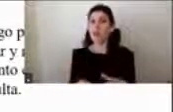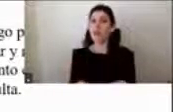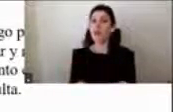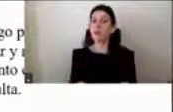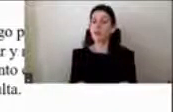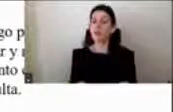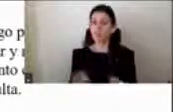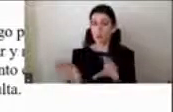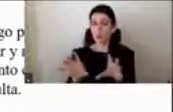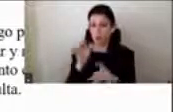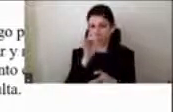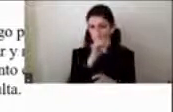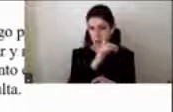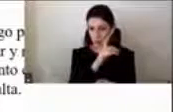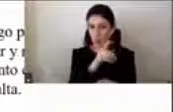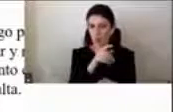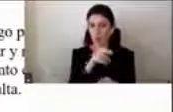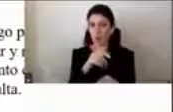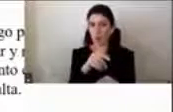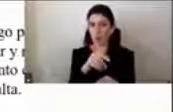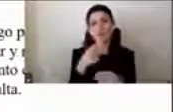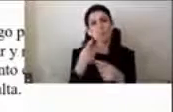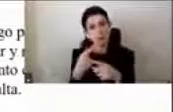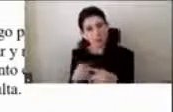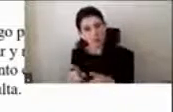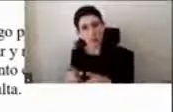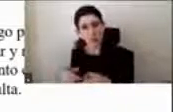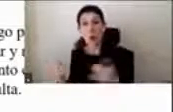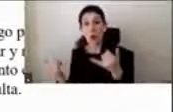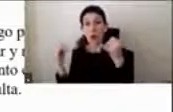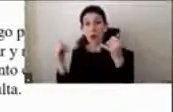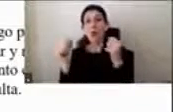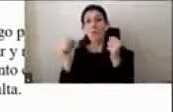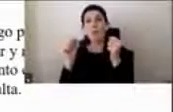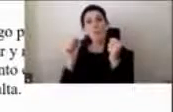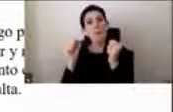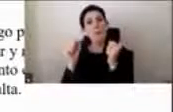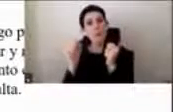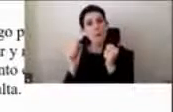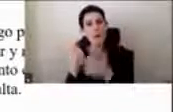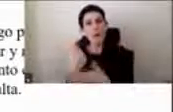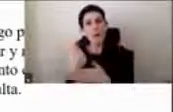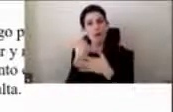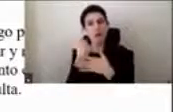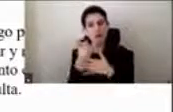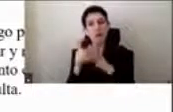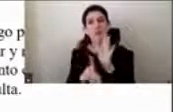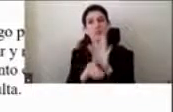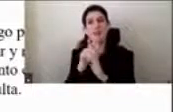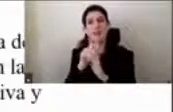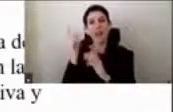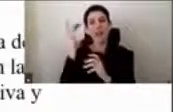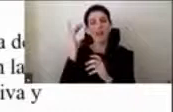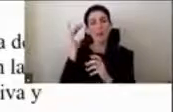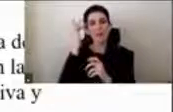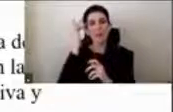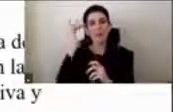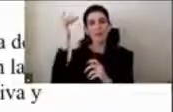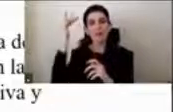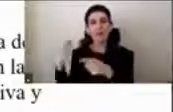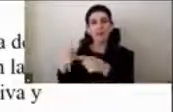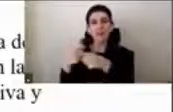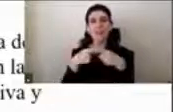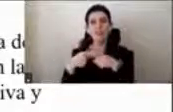Viven hablaban acerca de que el juego podía servir para desarrollar la inteligencia socioemocional. Entonces, estos